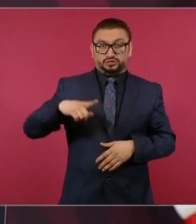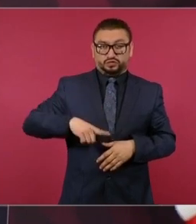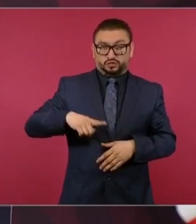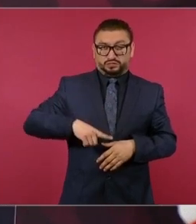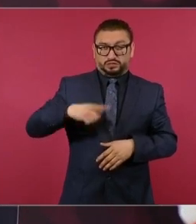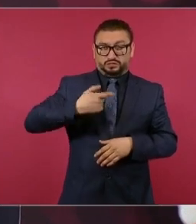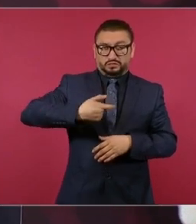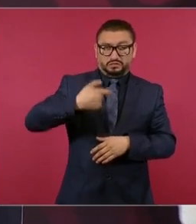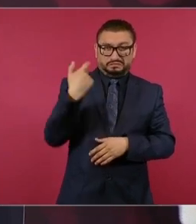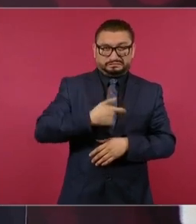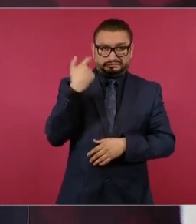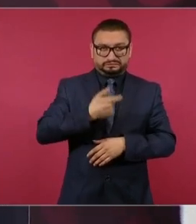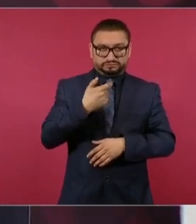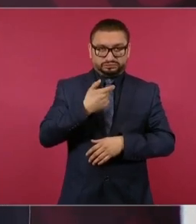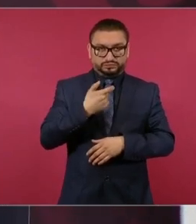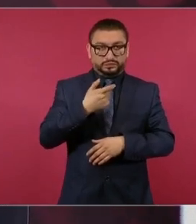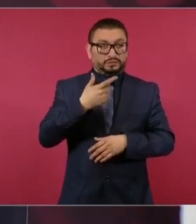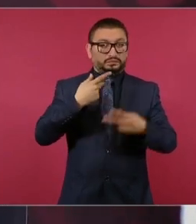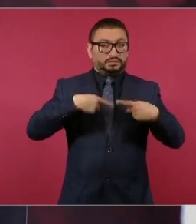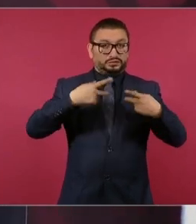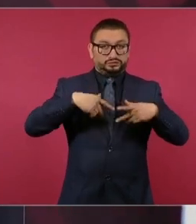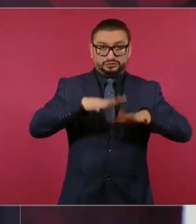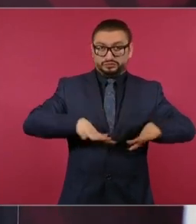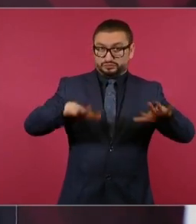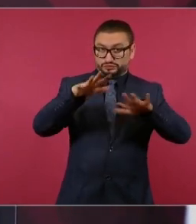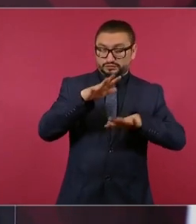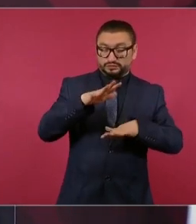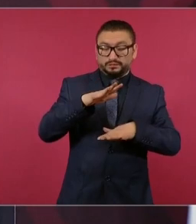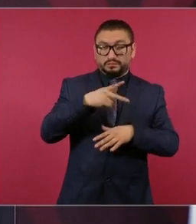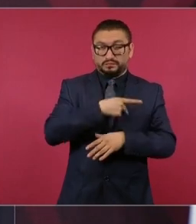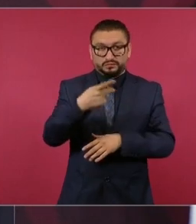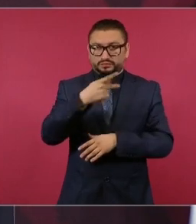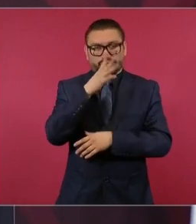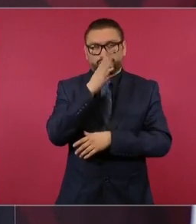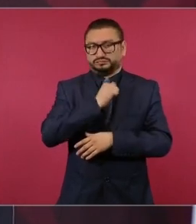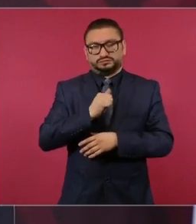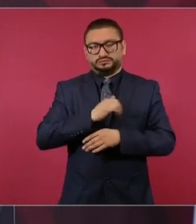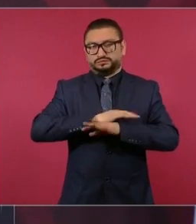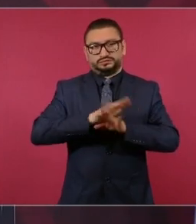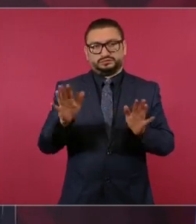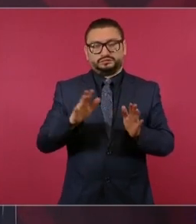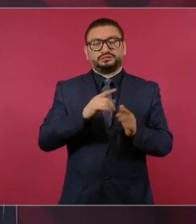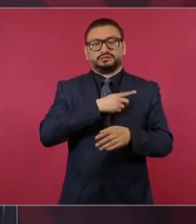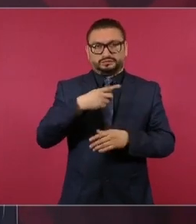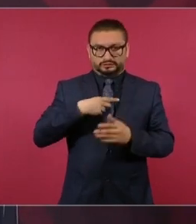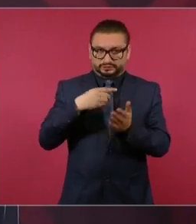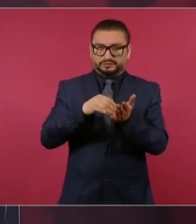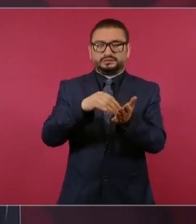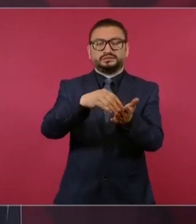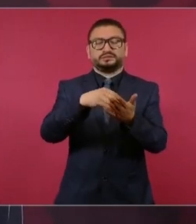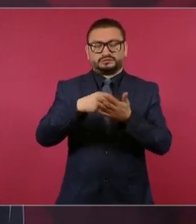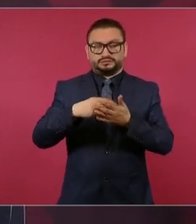gobierno rico con pueblo pobre. Entonces, tiene que continuar la austeridad,